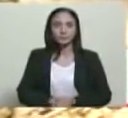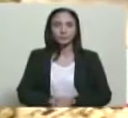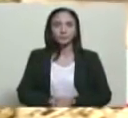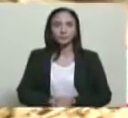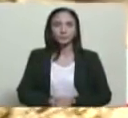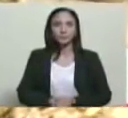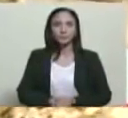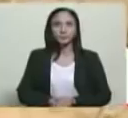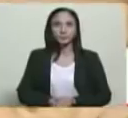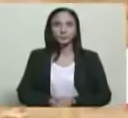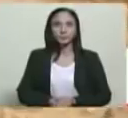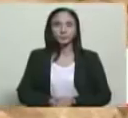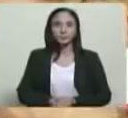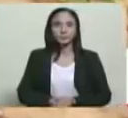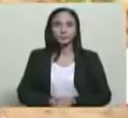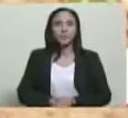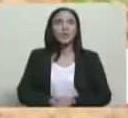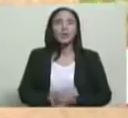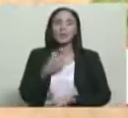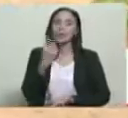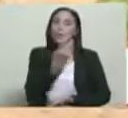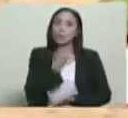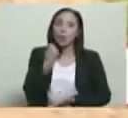jóvenes han venido consolidándose, han venido